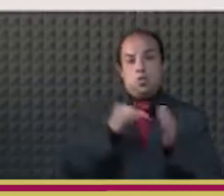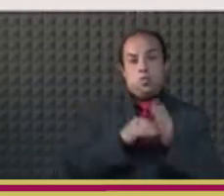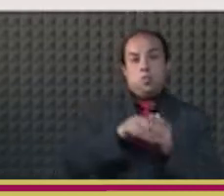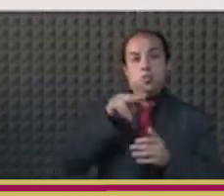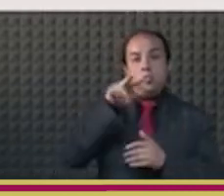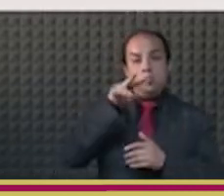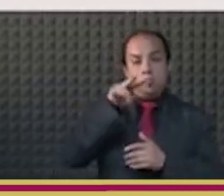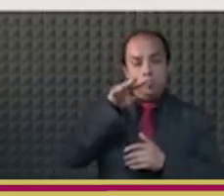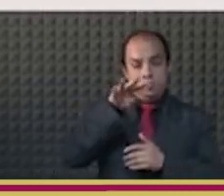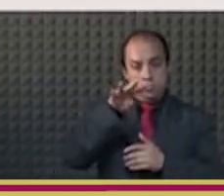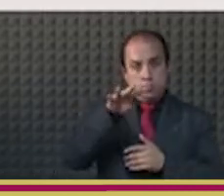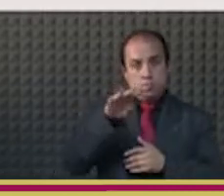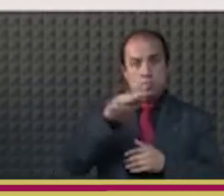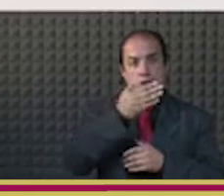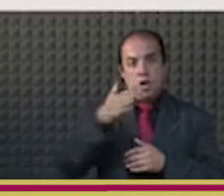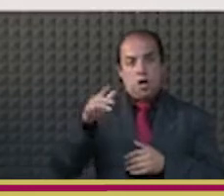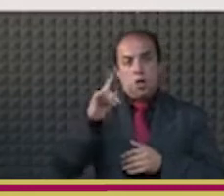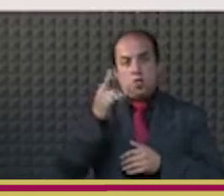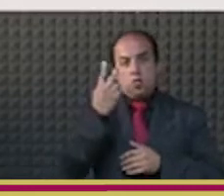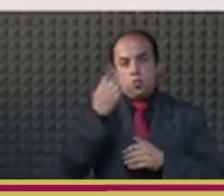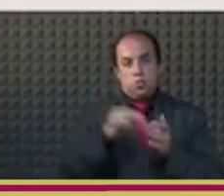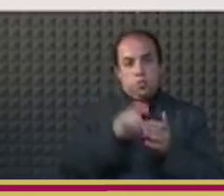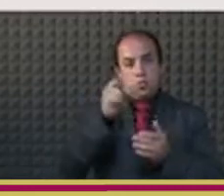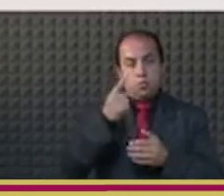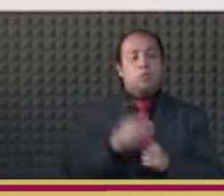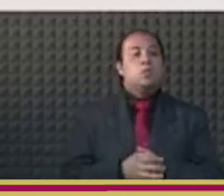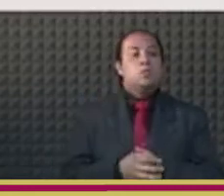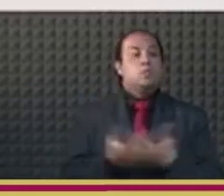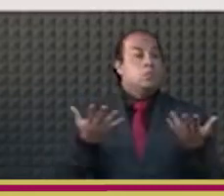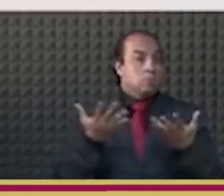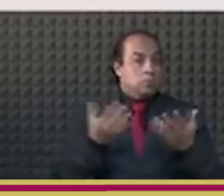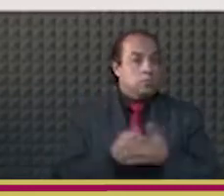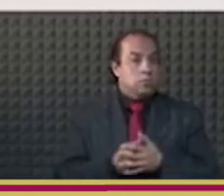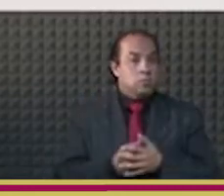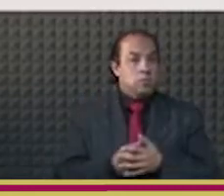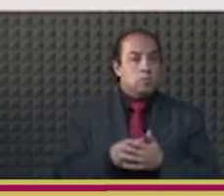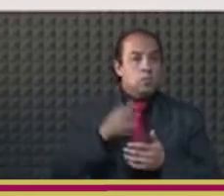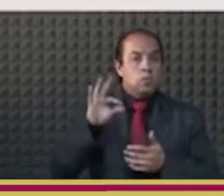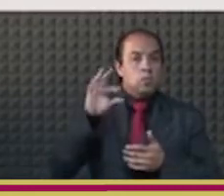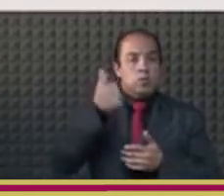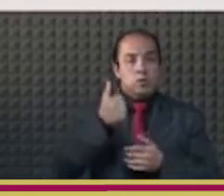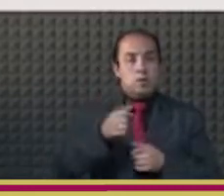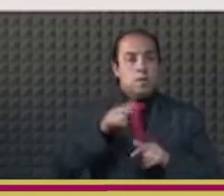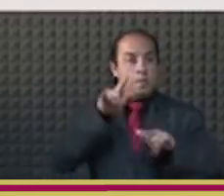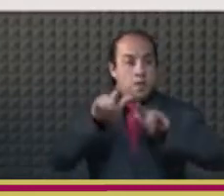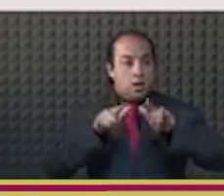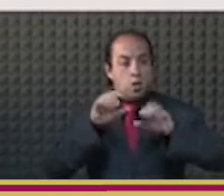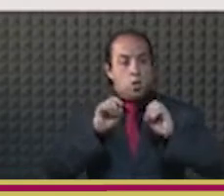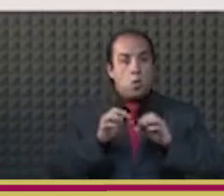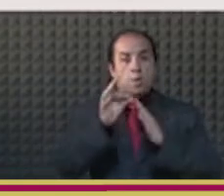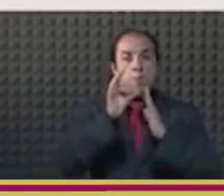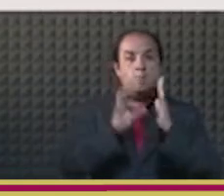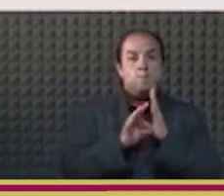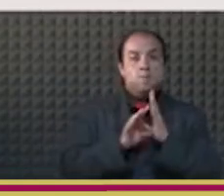2019 a julio de 2021 se han realizado 46 ferias y jornadas